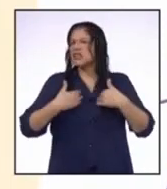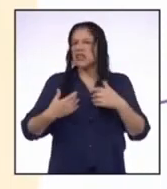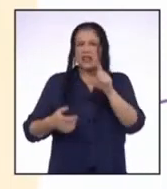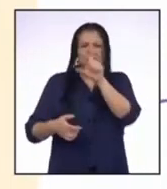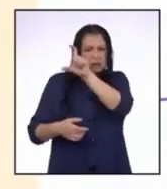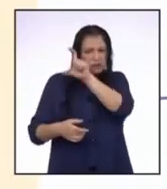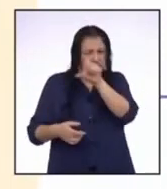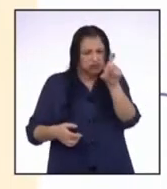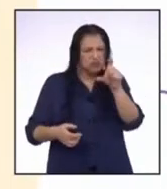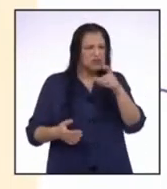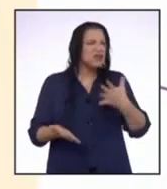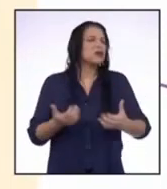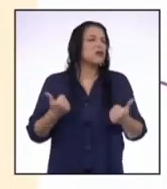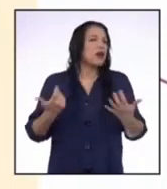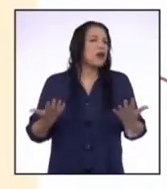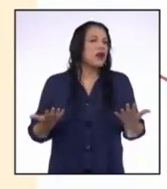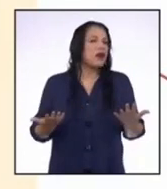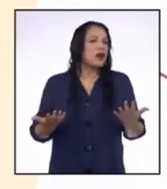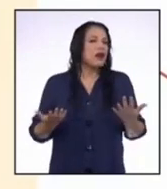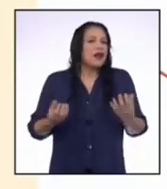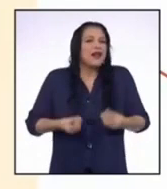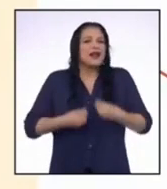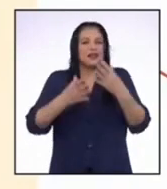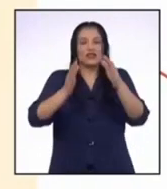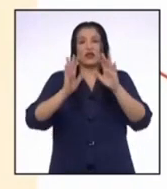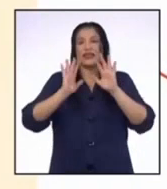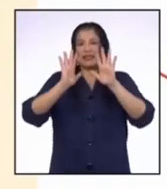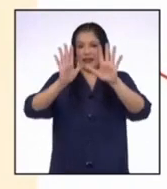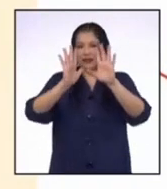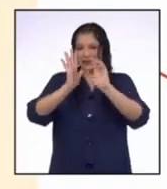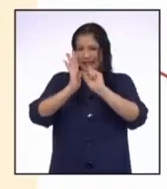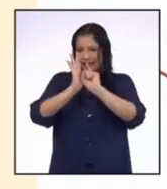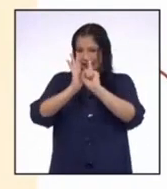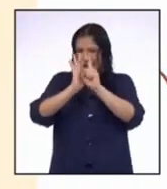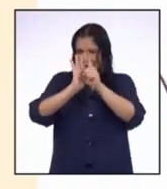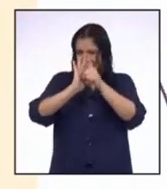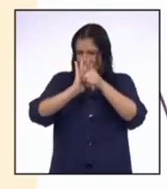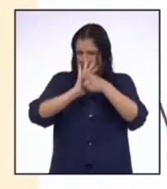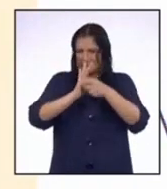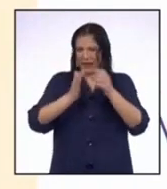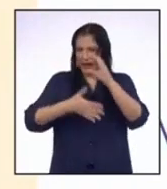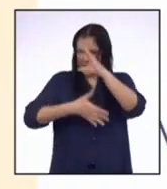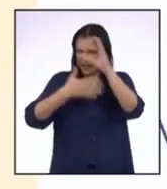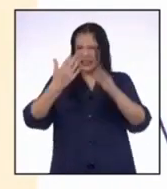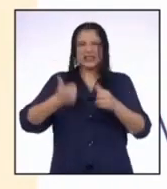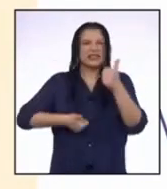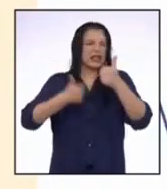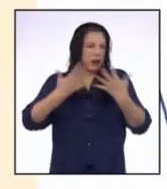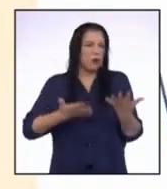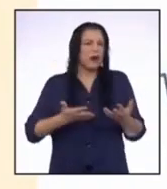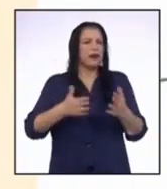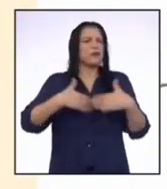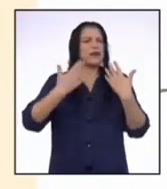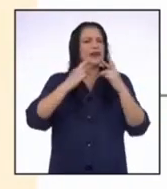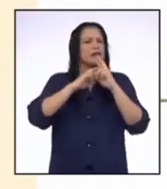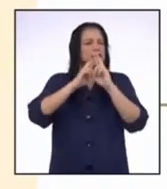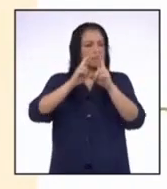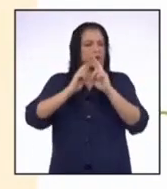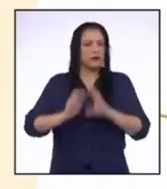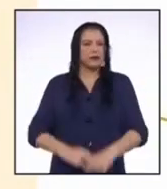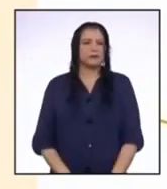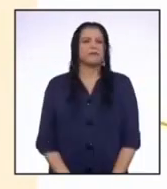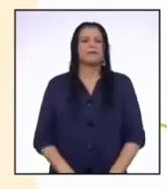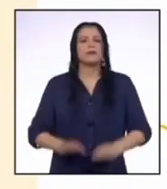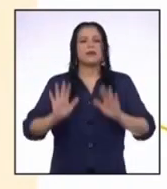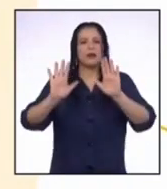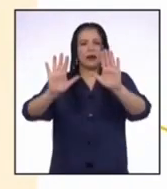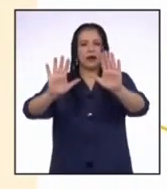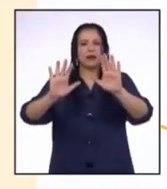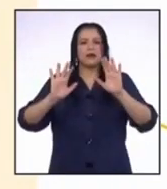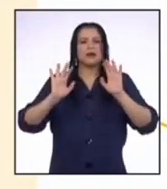párrafo? Les doy 10 segundos para que intenten responder la pregunta.